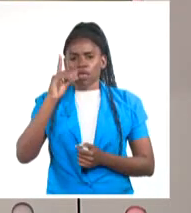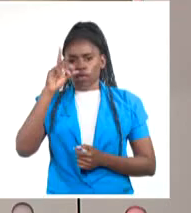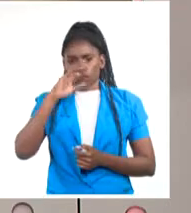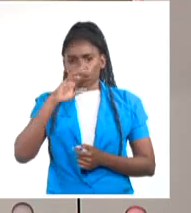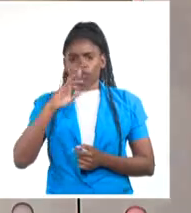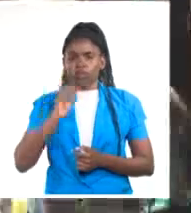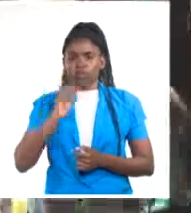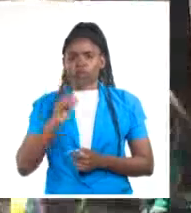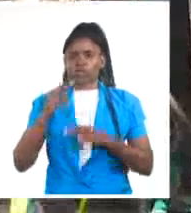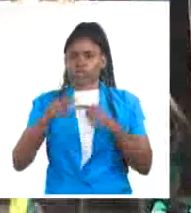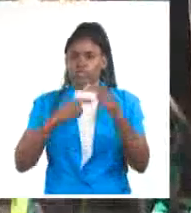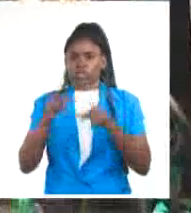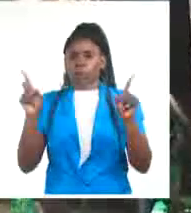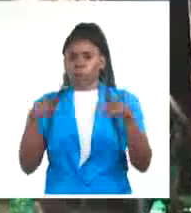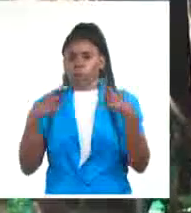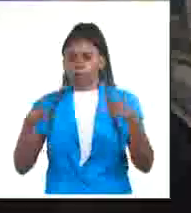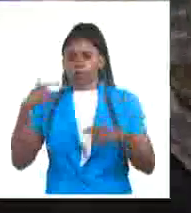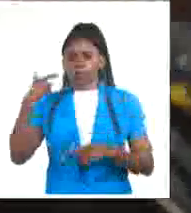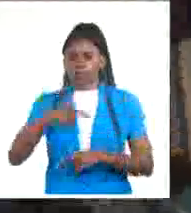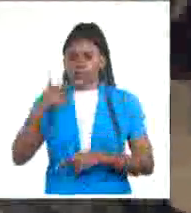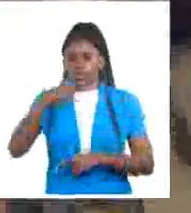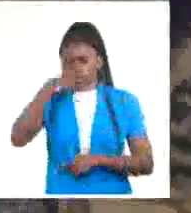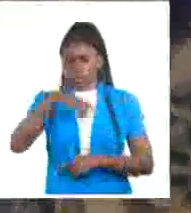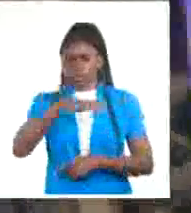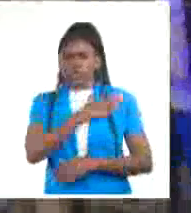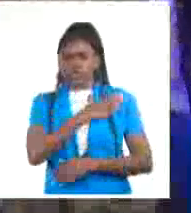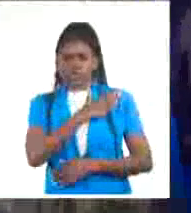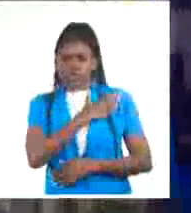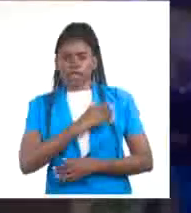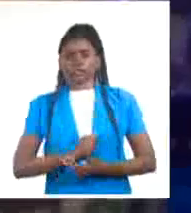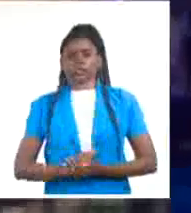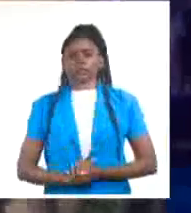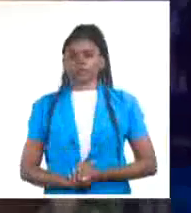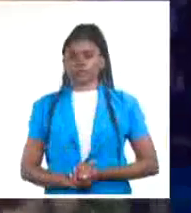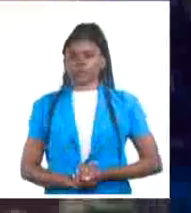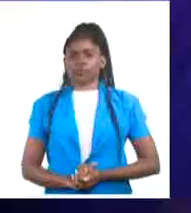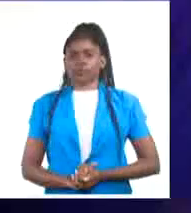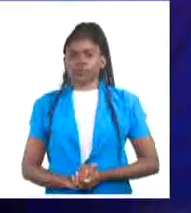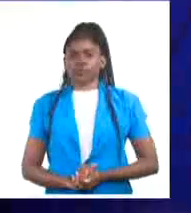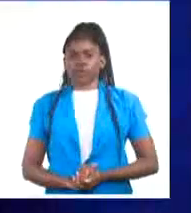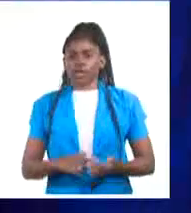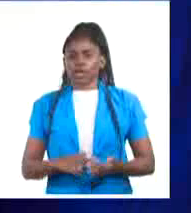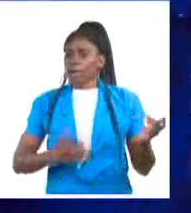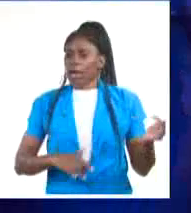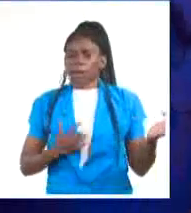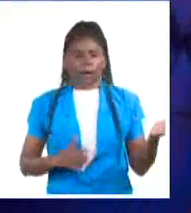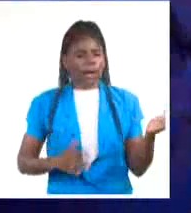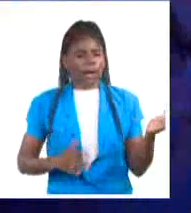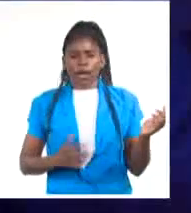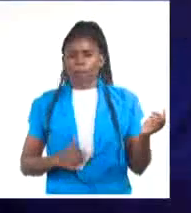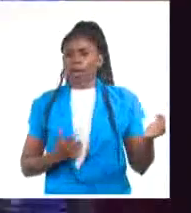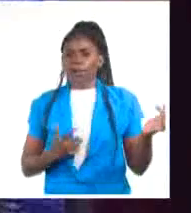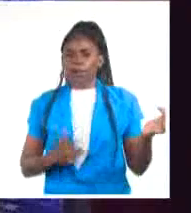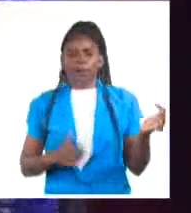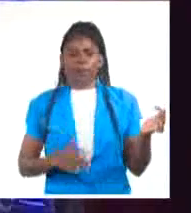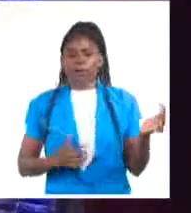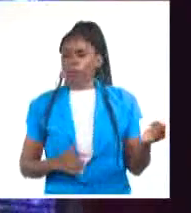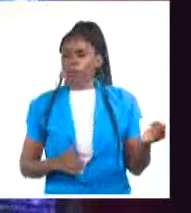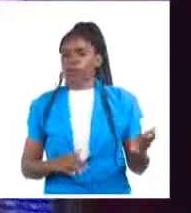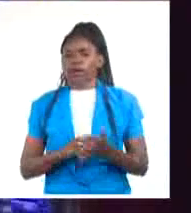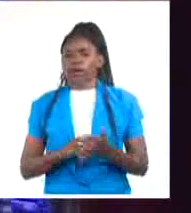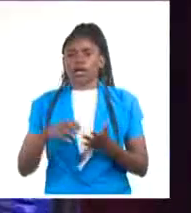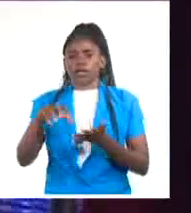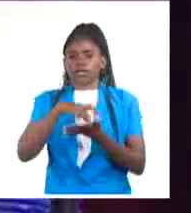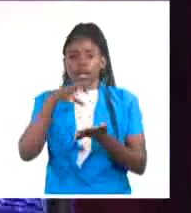Plaza. Este sábado, casi al cierre del evento, la Sala Avellaneda del Teatro Nacional acogerá el gran momento.